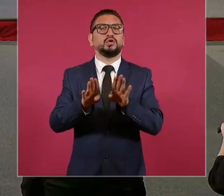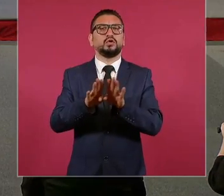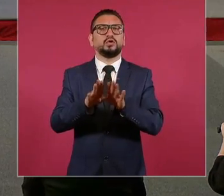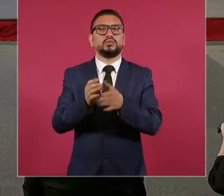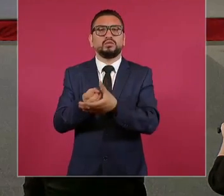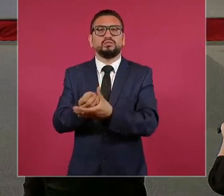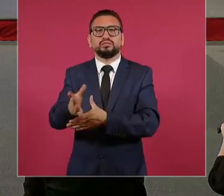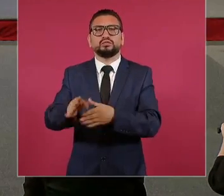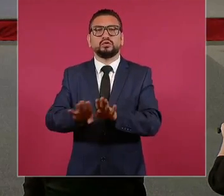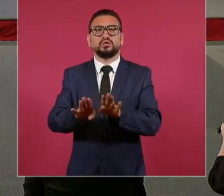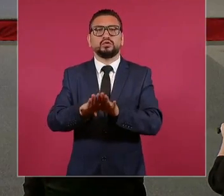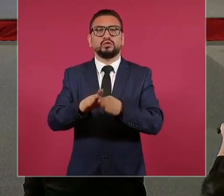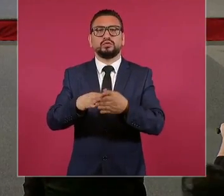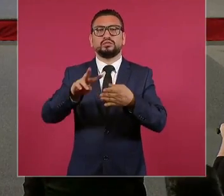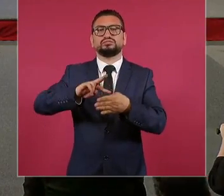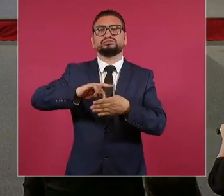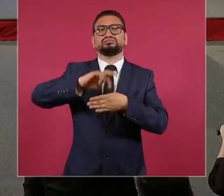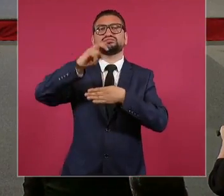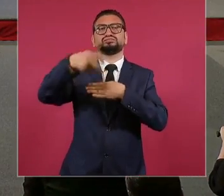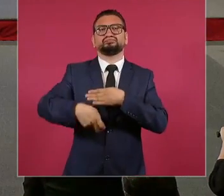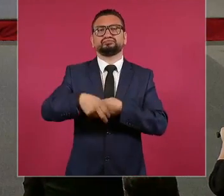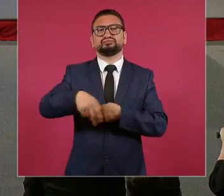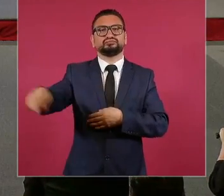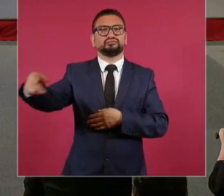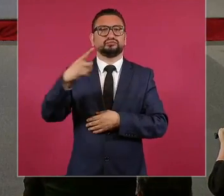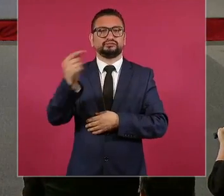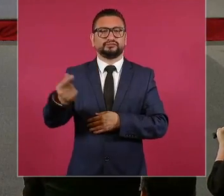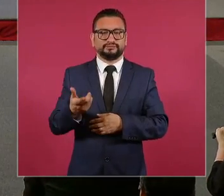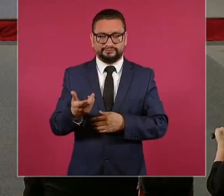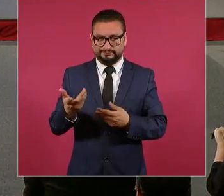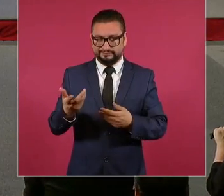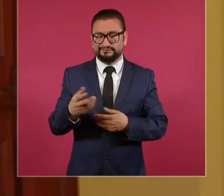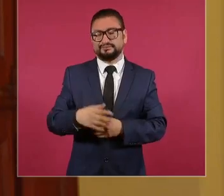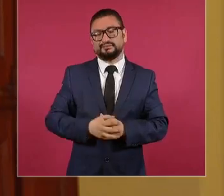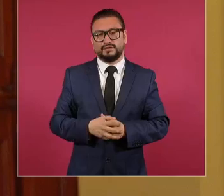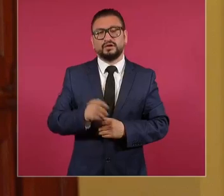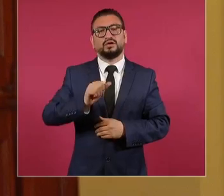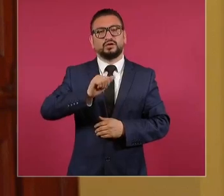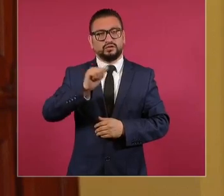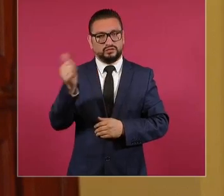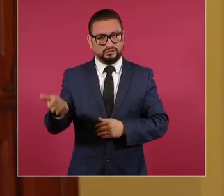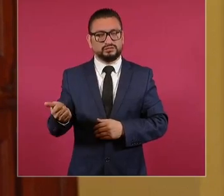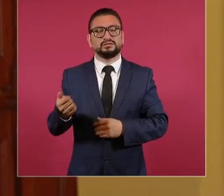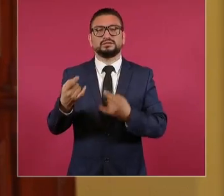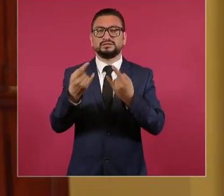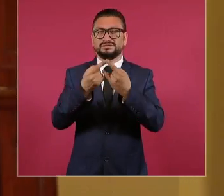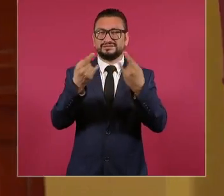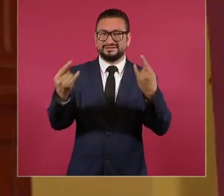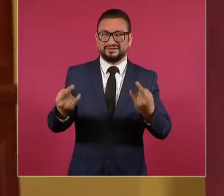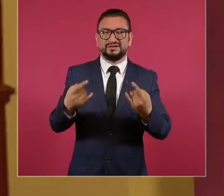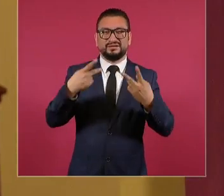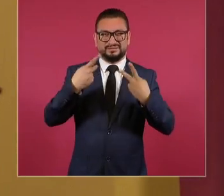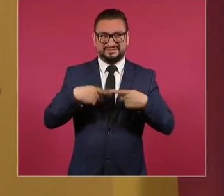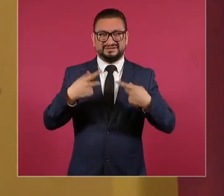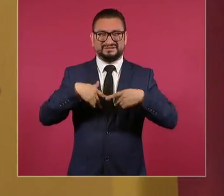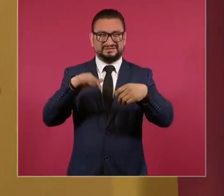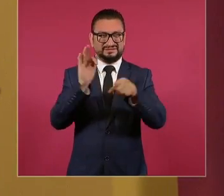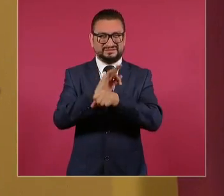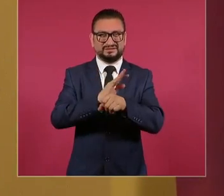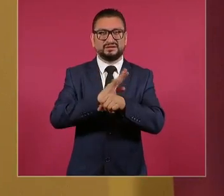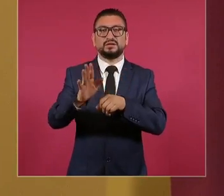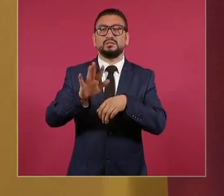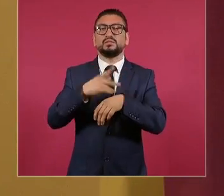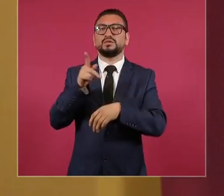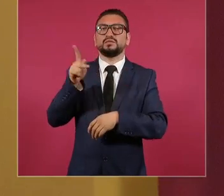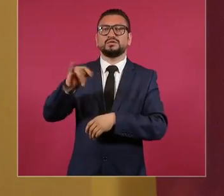brincando una cerca adelante. También este caso de delincuentes beneficiados por el Poder